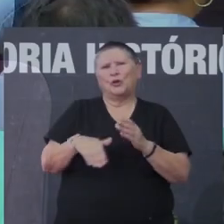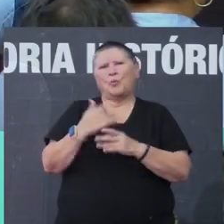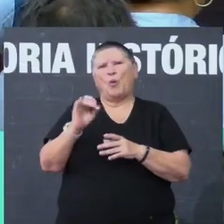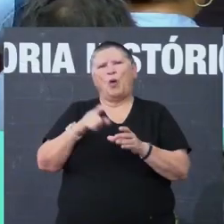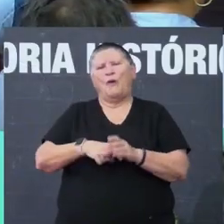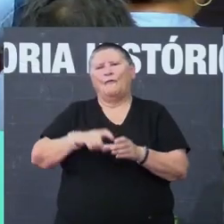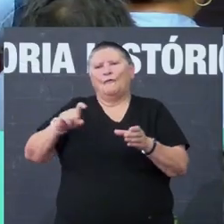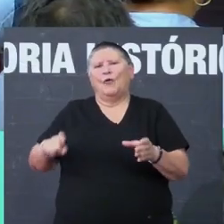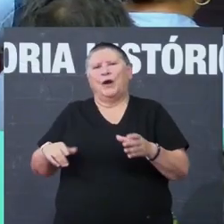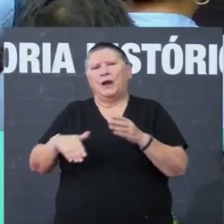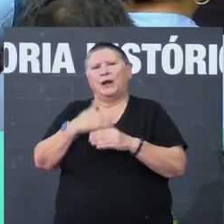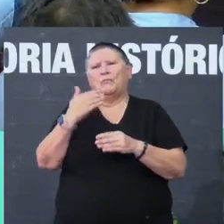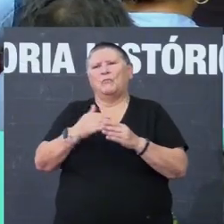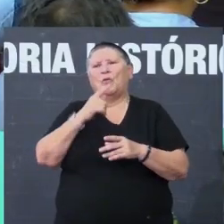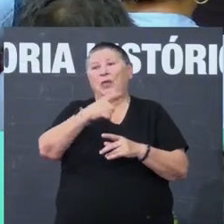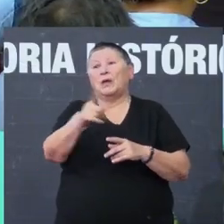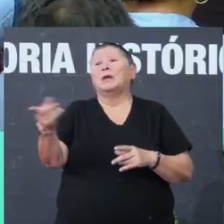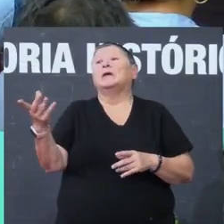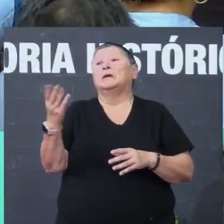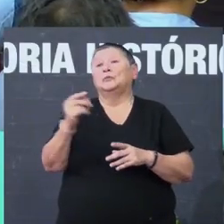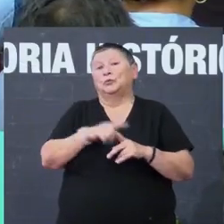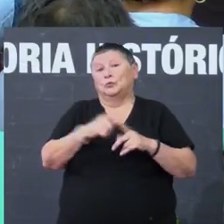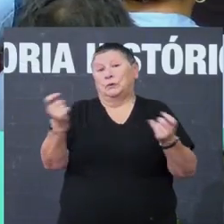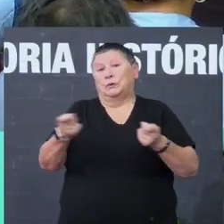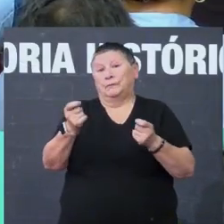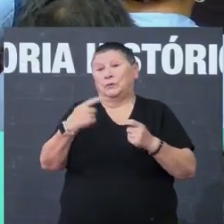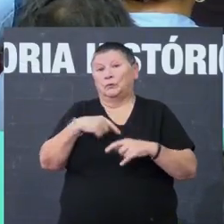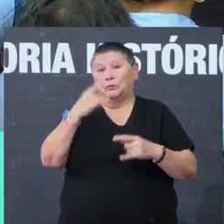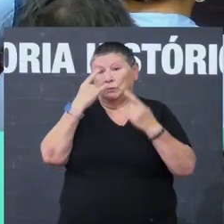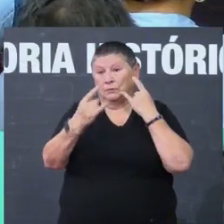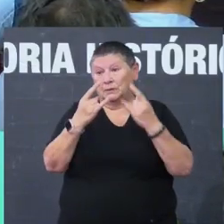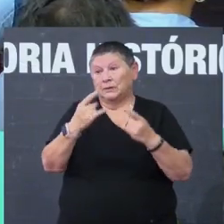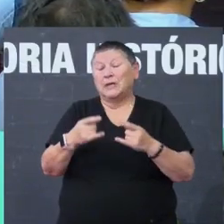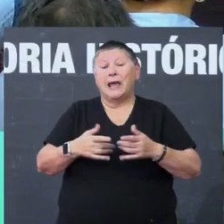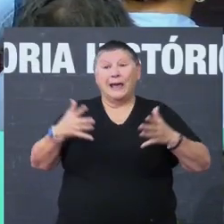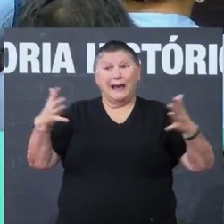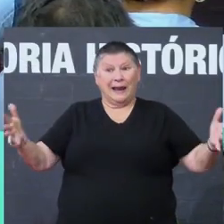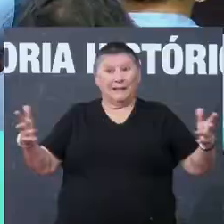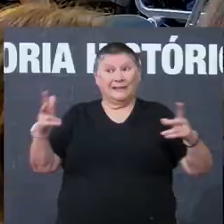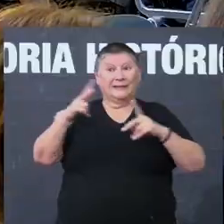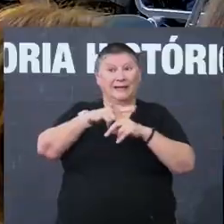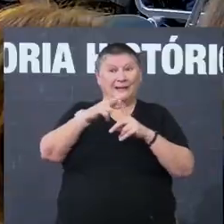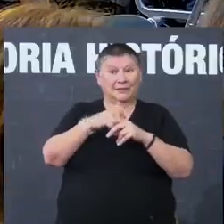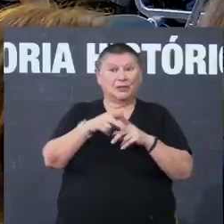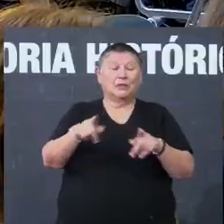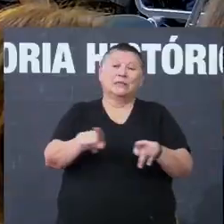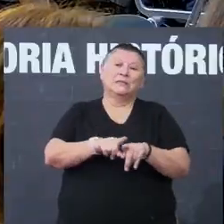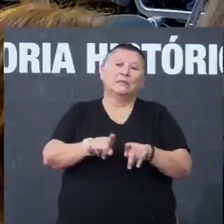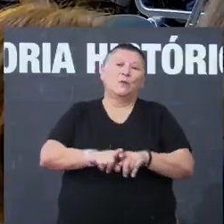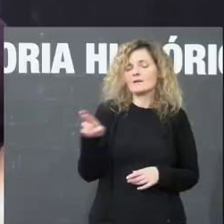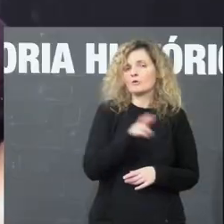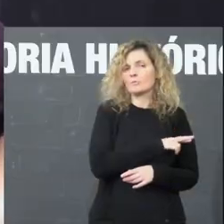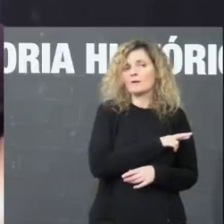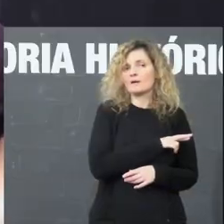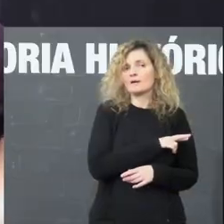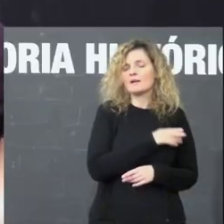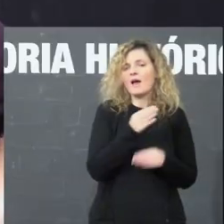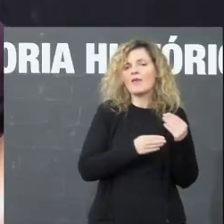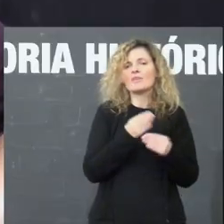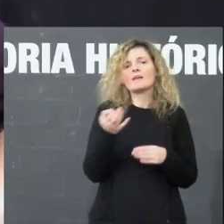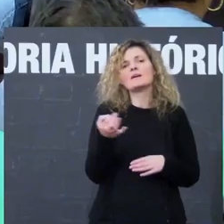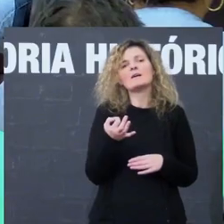En el caso de la opinión pública, los medios de comunicación, las grandes televisiones, son los escaparates de la opinión pública. Y hay que